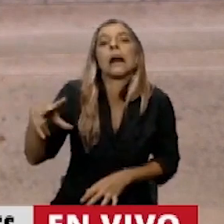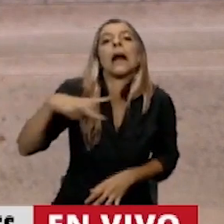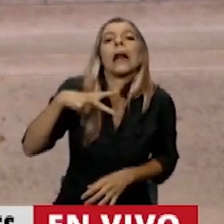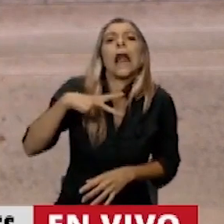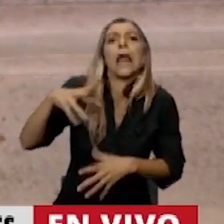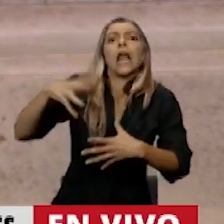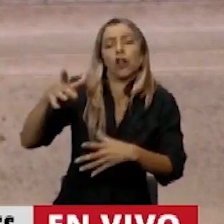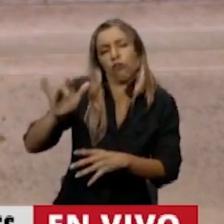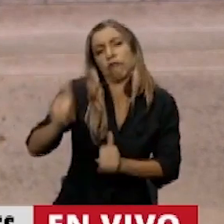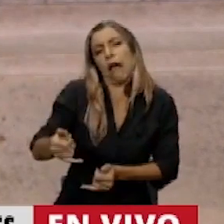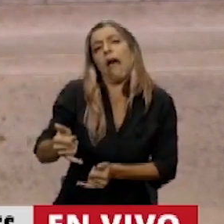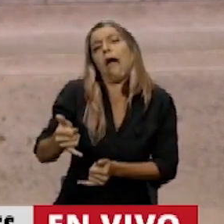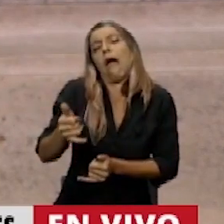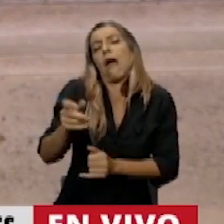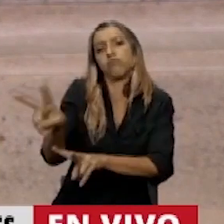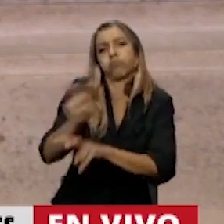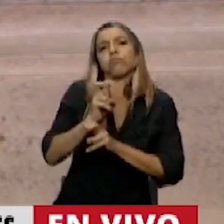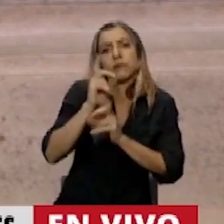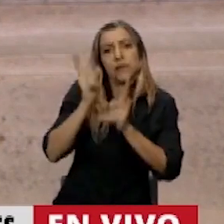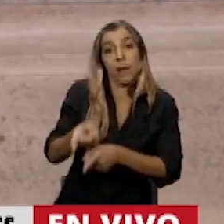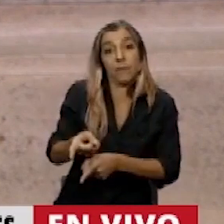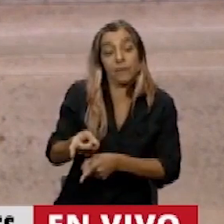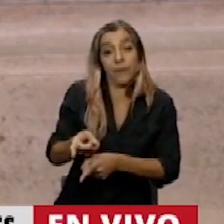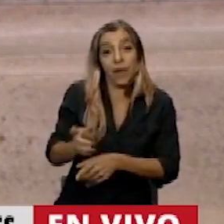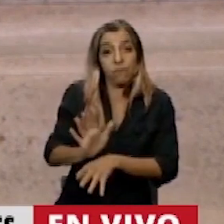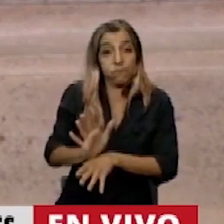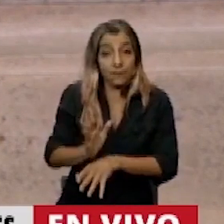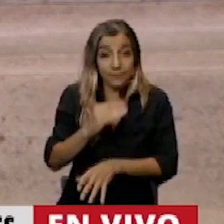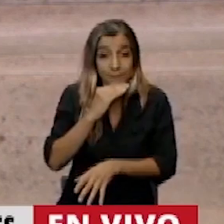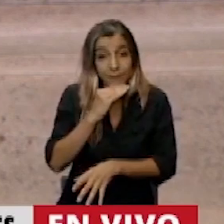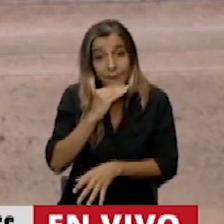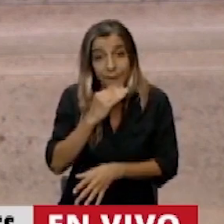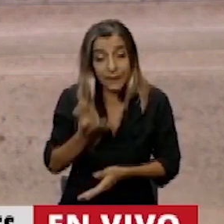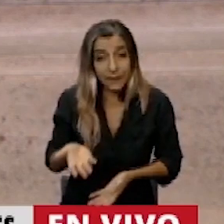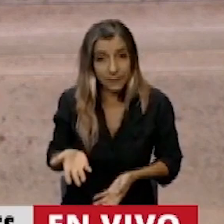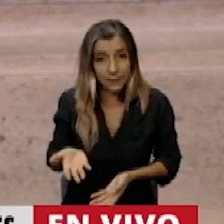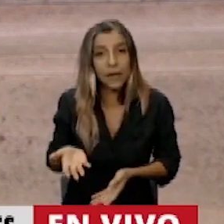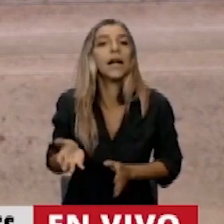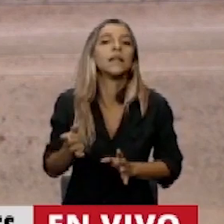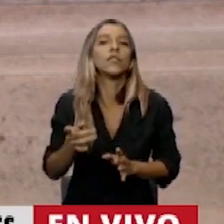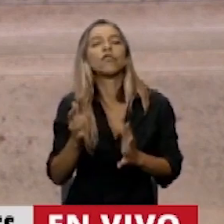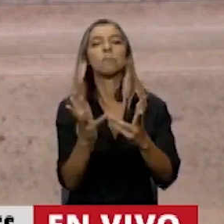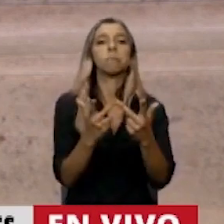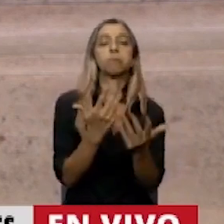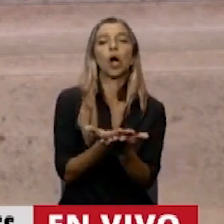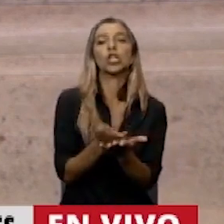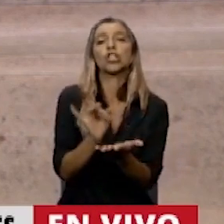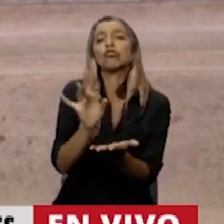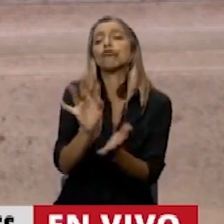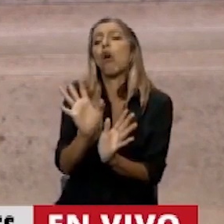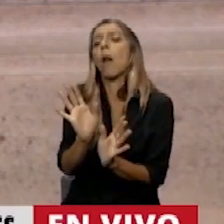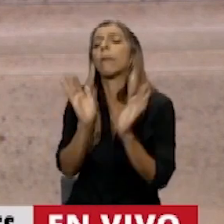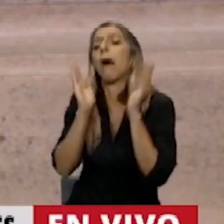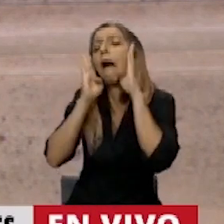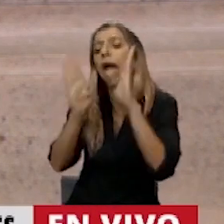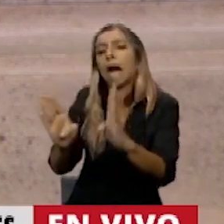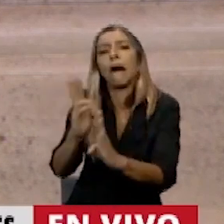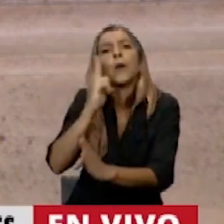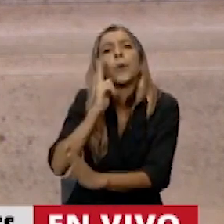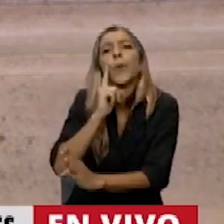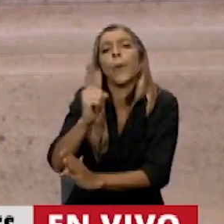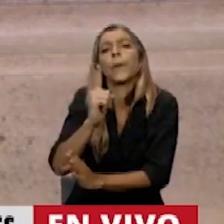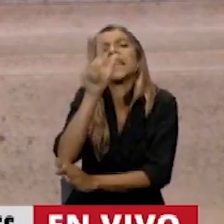Como tampoco es para ponerlos tan nerviosos, traemos un proyecto que solo afecta a